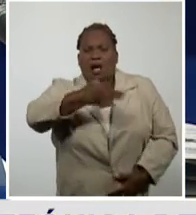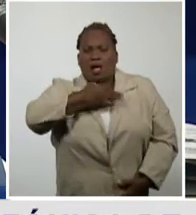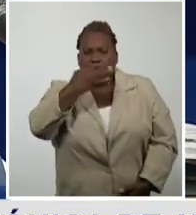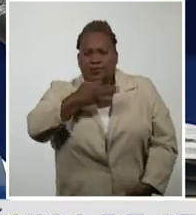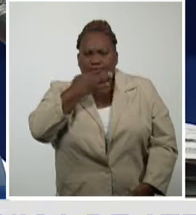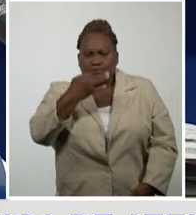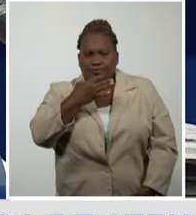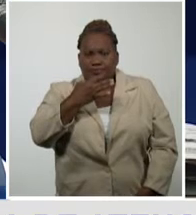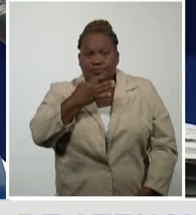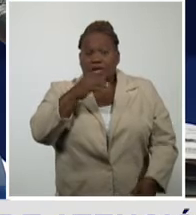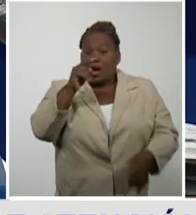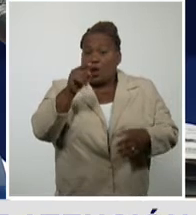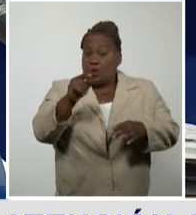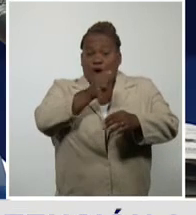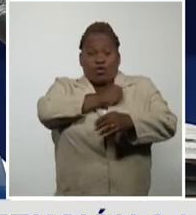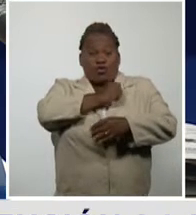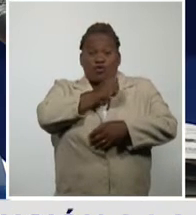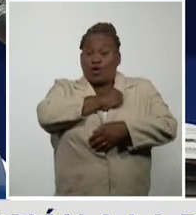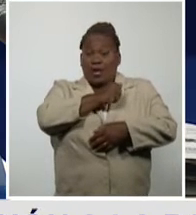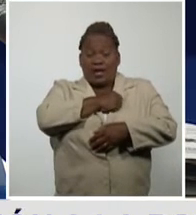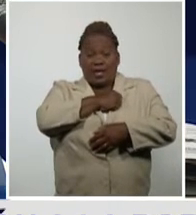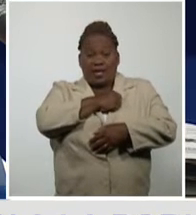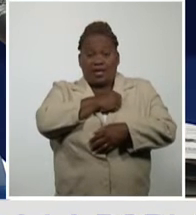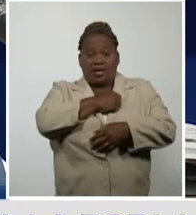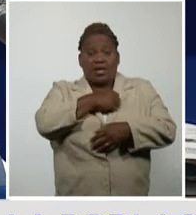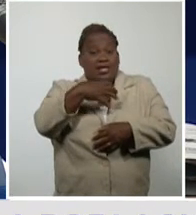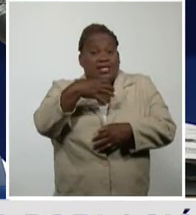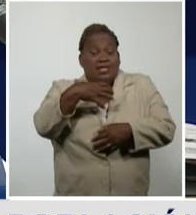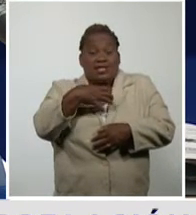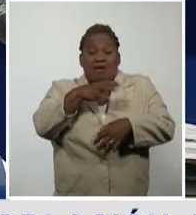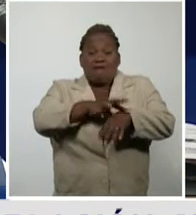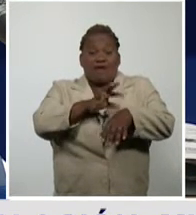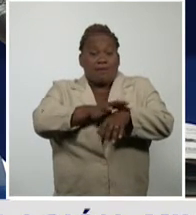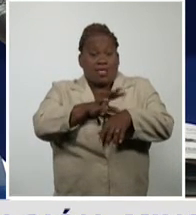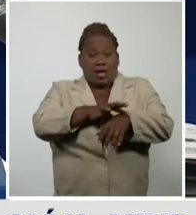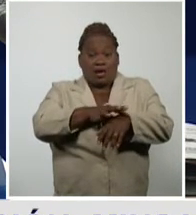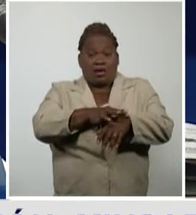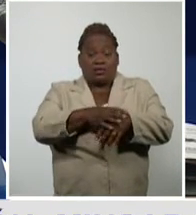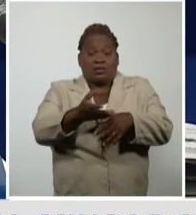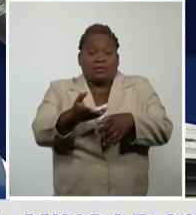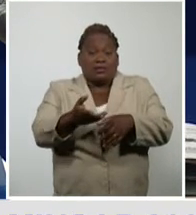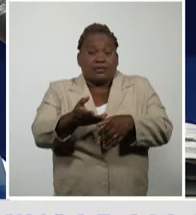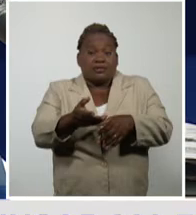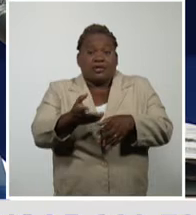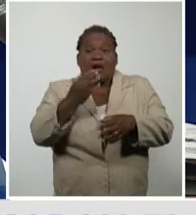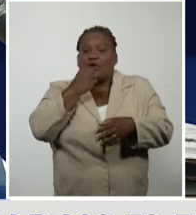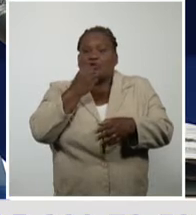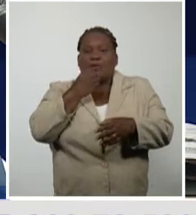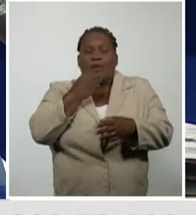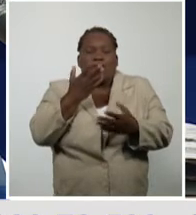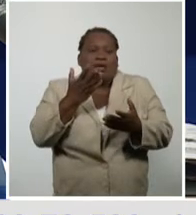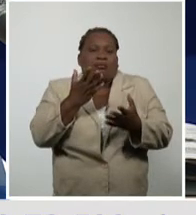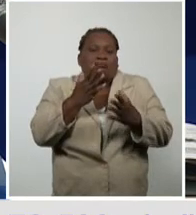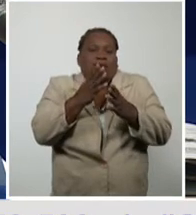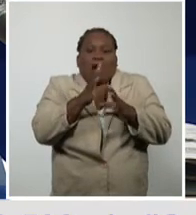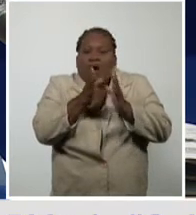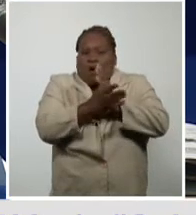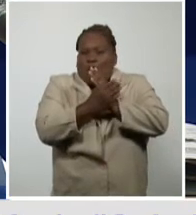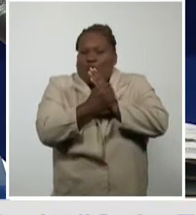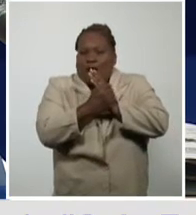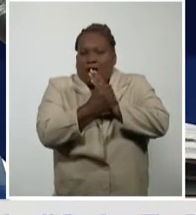cuando usted no quiere encontrar una enfermedad, aunque las enfermedades, y esta menos que otras, no se pueden ocultar,